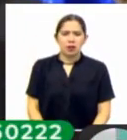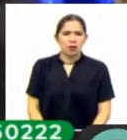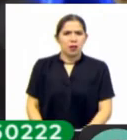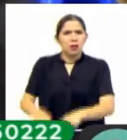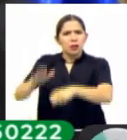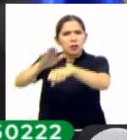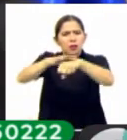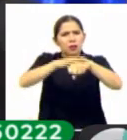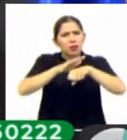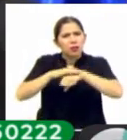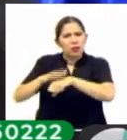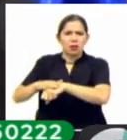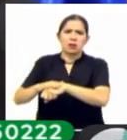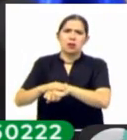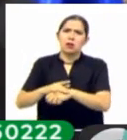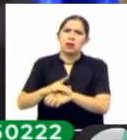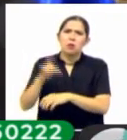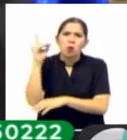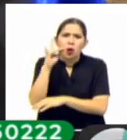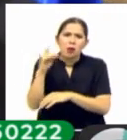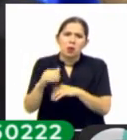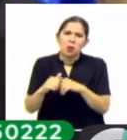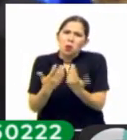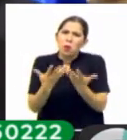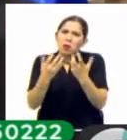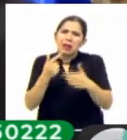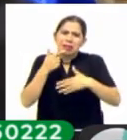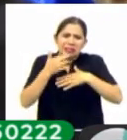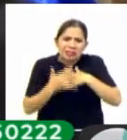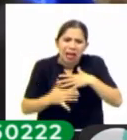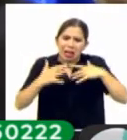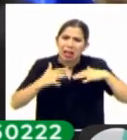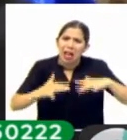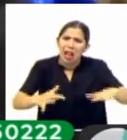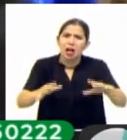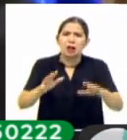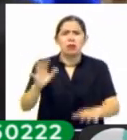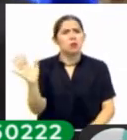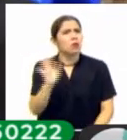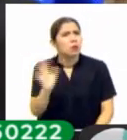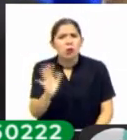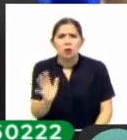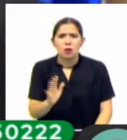a que en este país tenga que correr sangre. Ahora